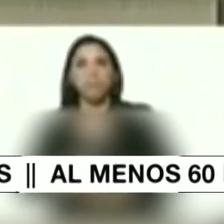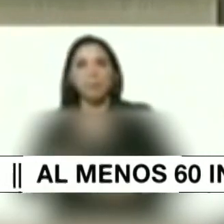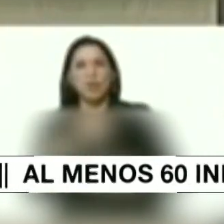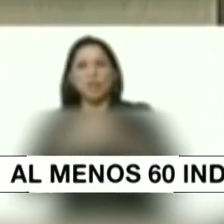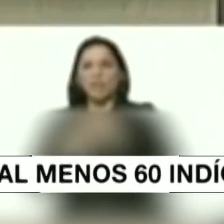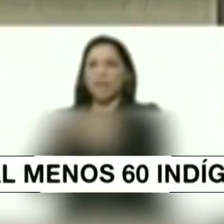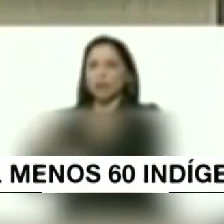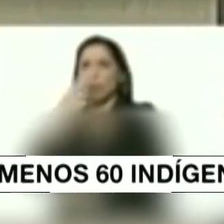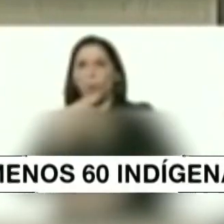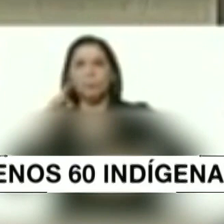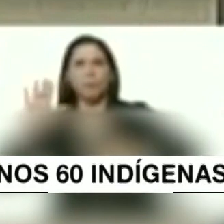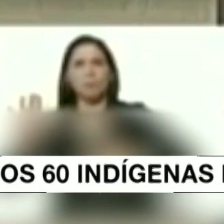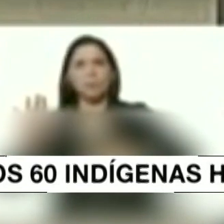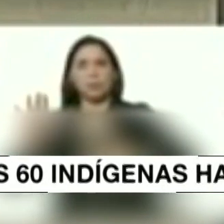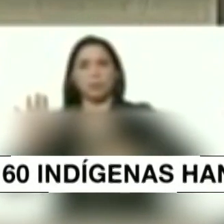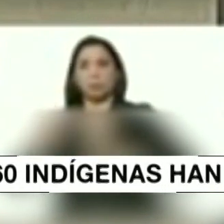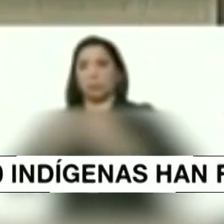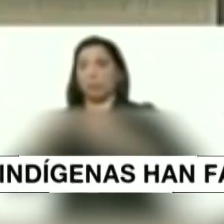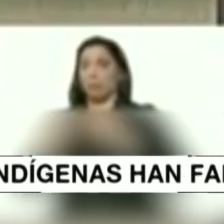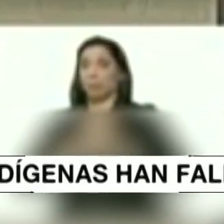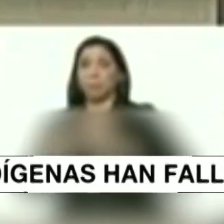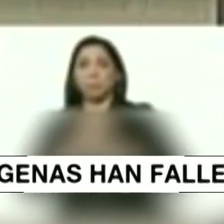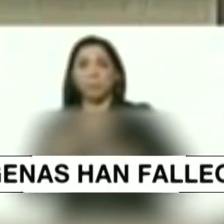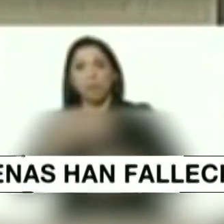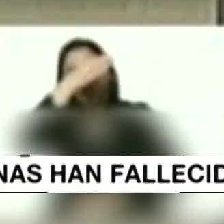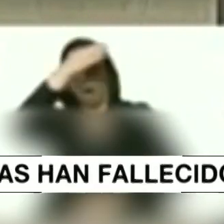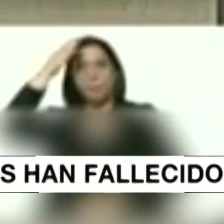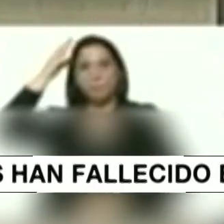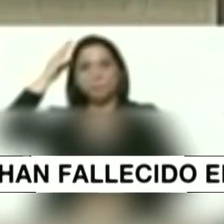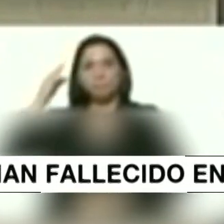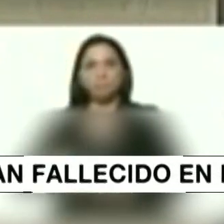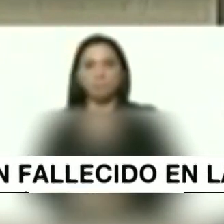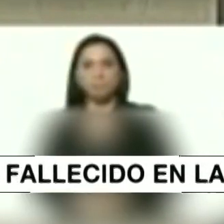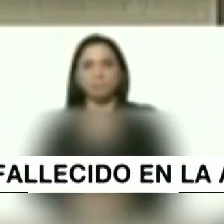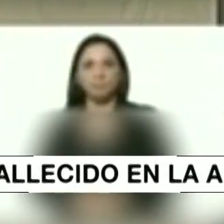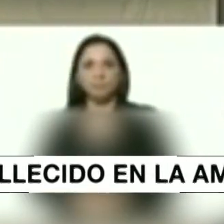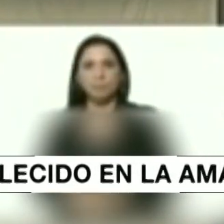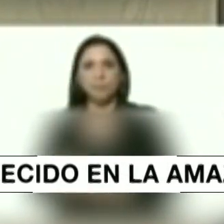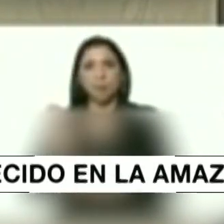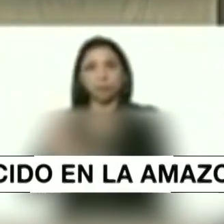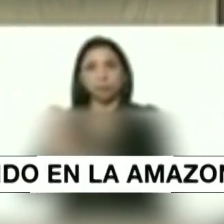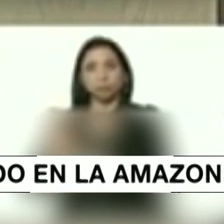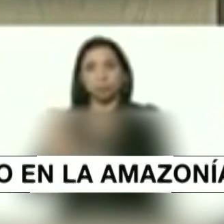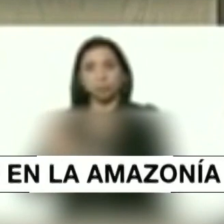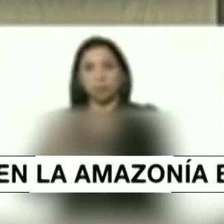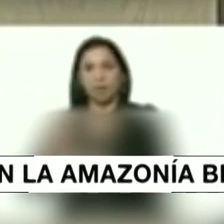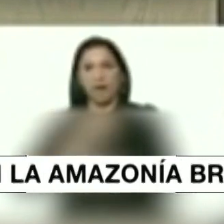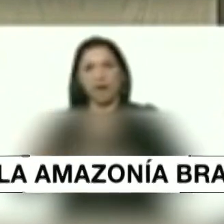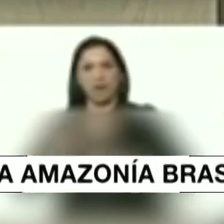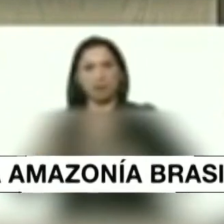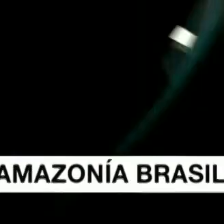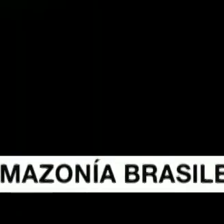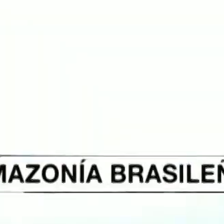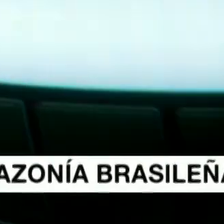del compromiso que él le había hecho a Donald Trump de amparar esa acción